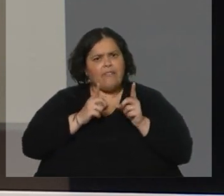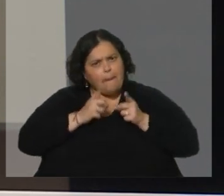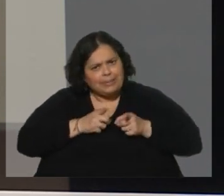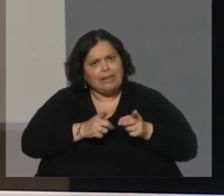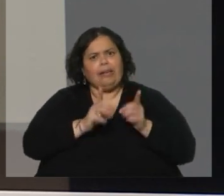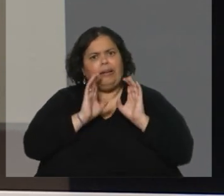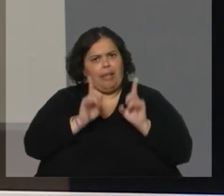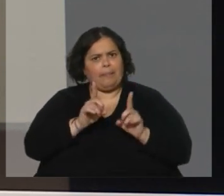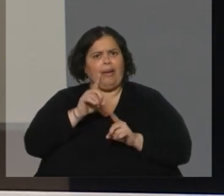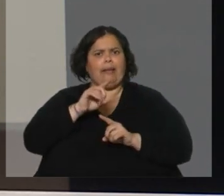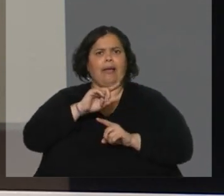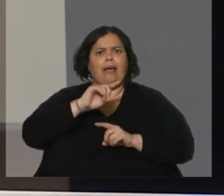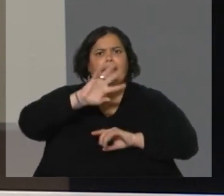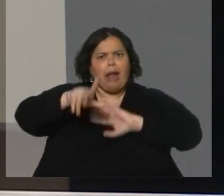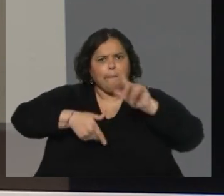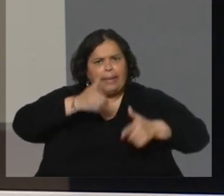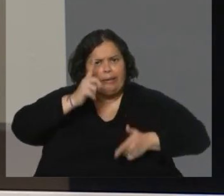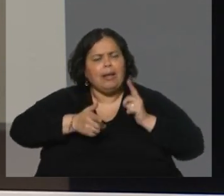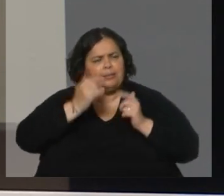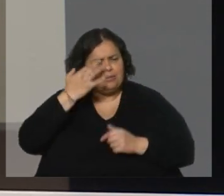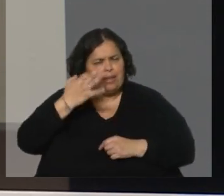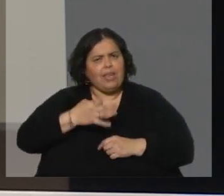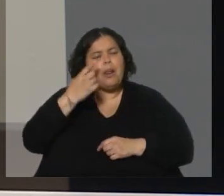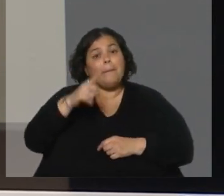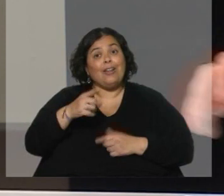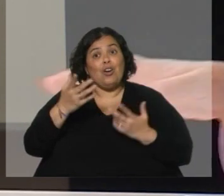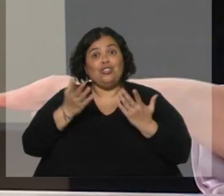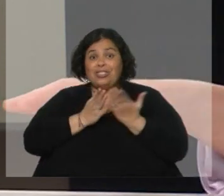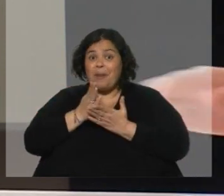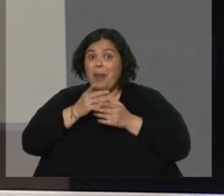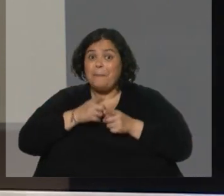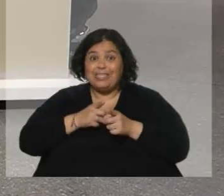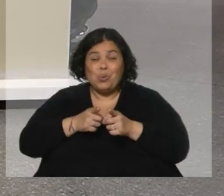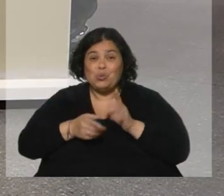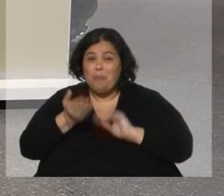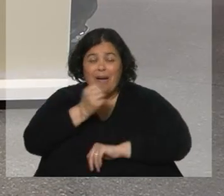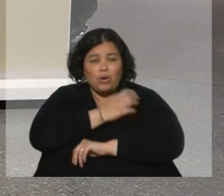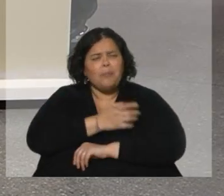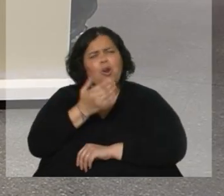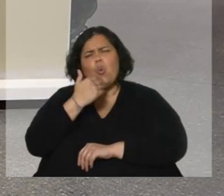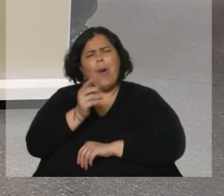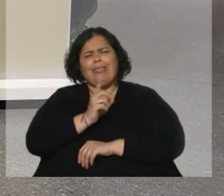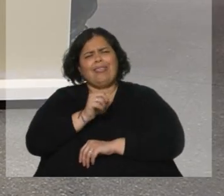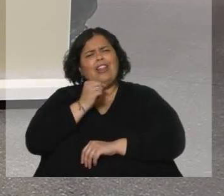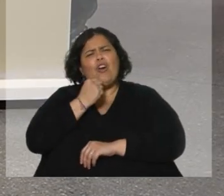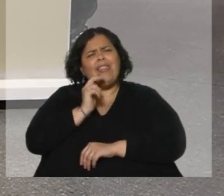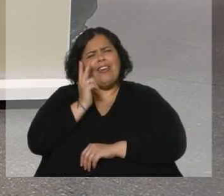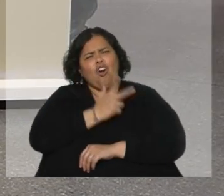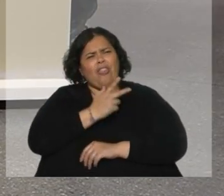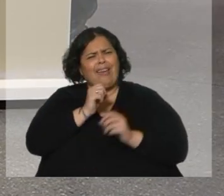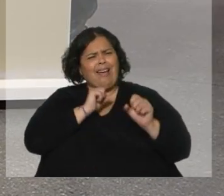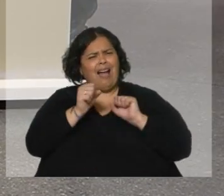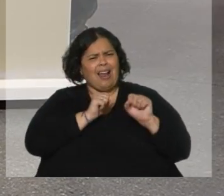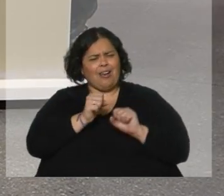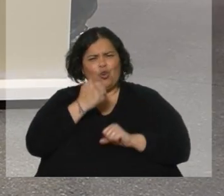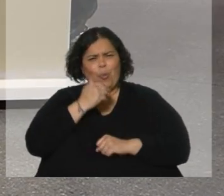rapiñas y ese tipo de delincuencias Pero la realidad es que estamos persiguiendo los más vulnerables perdón y no entendí eso del estudio de Carrasco entiende que la estructura quiere